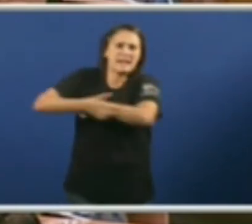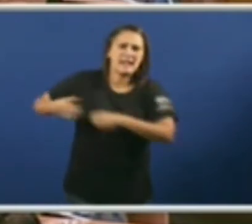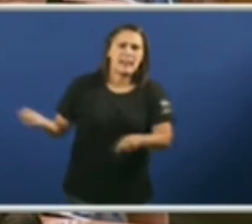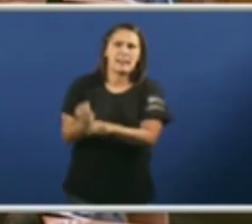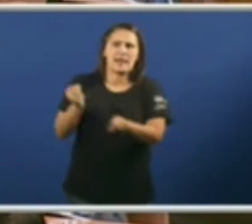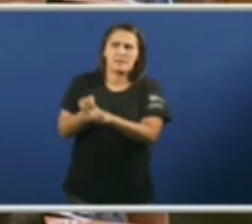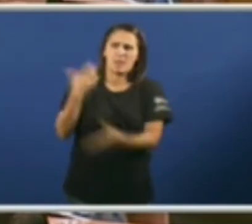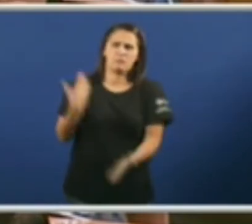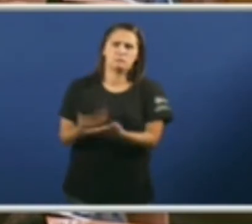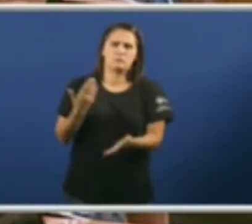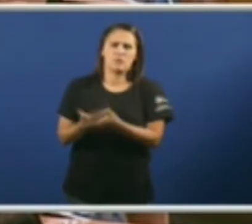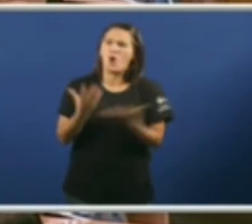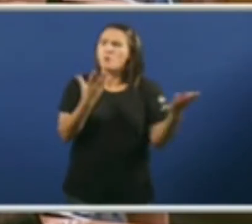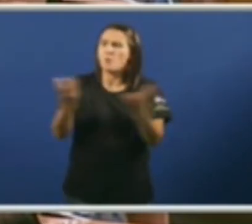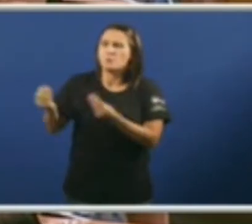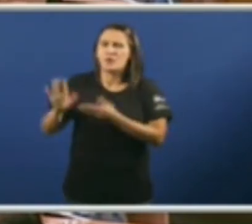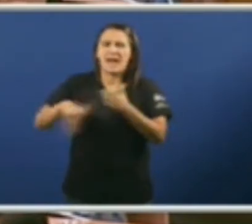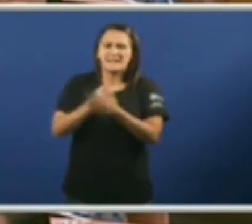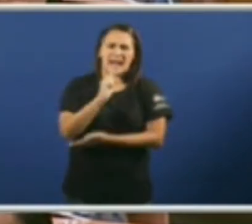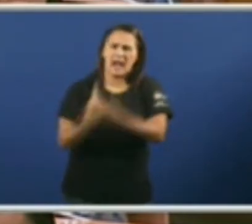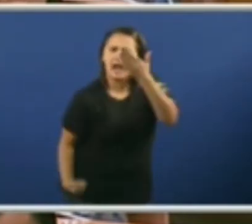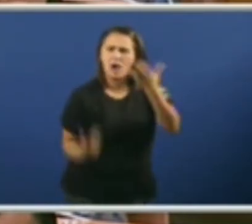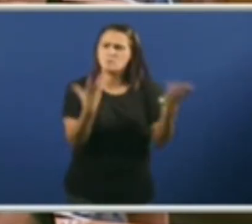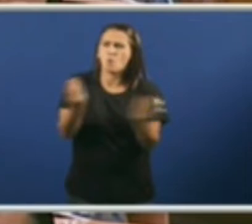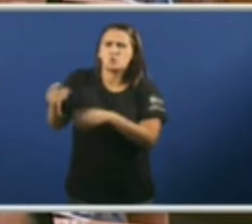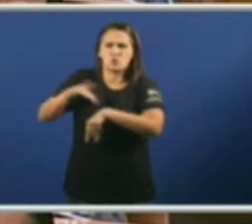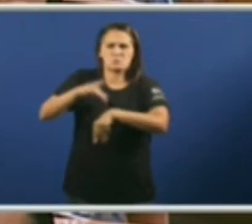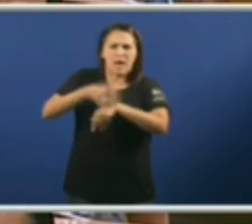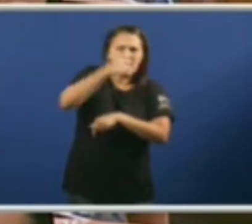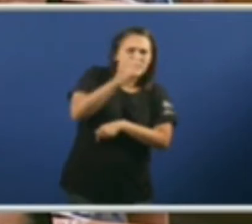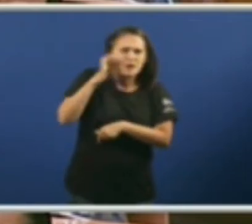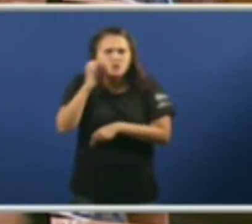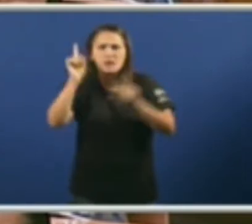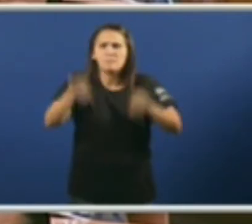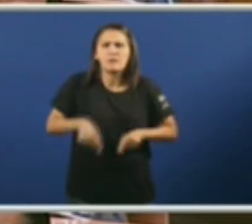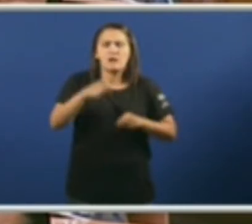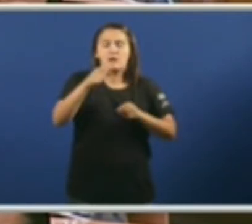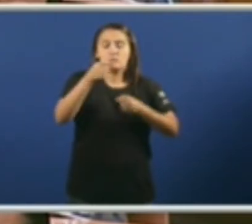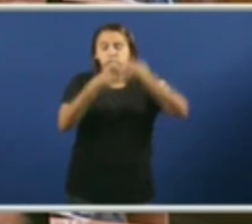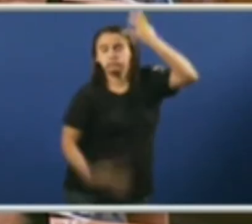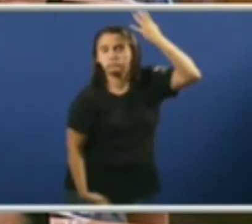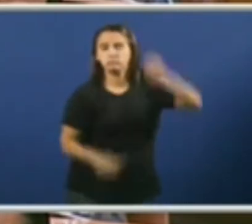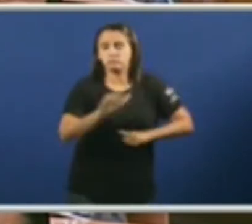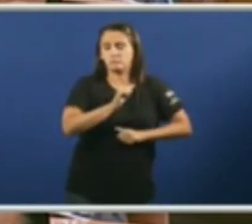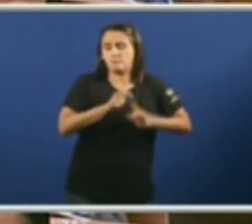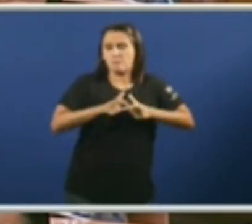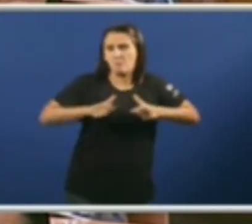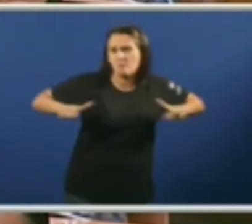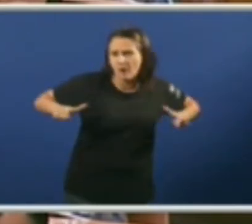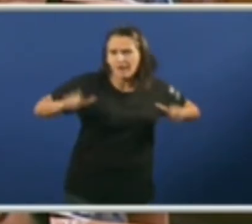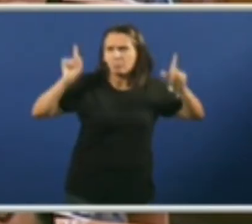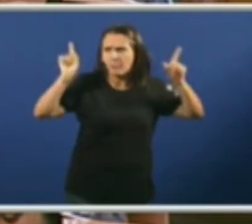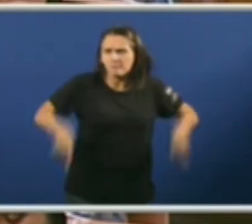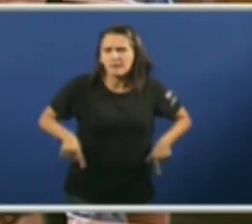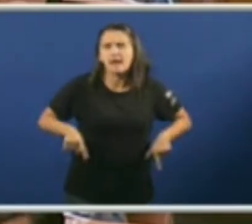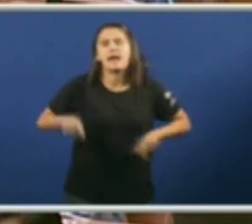esta extenuación de moitos médicos e médicas. Aí están esas listas de espera que non deixan de medrar e que agora tamén